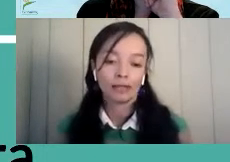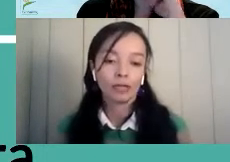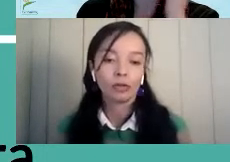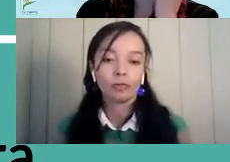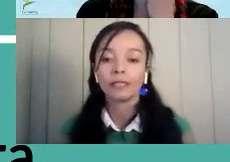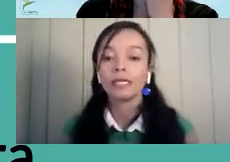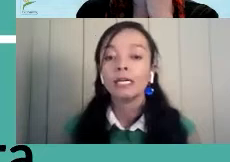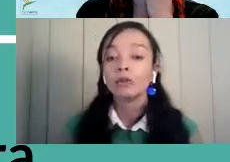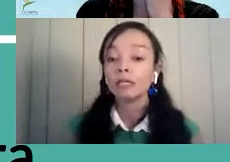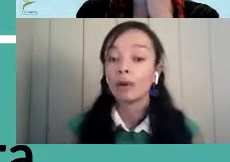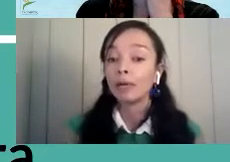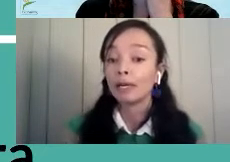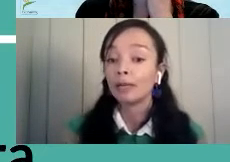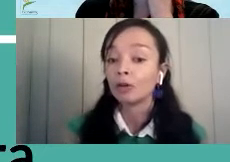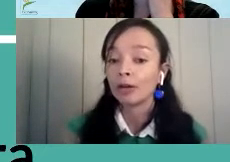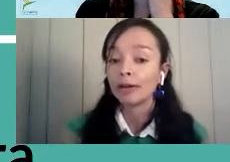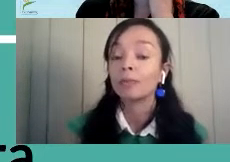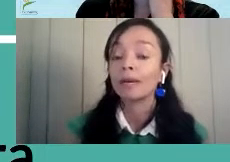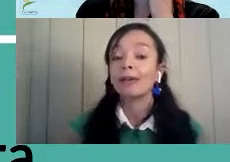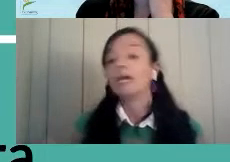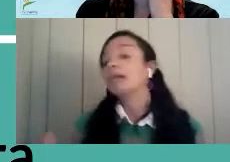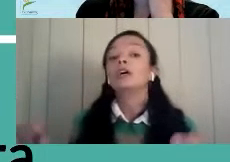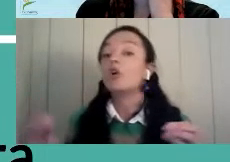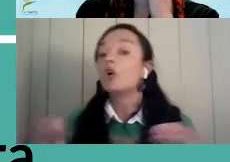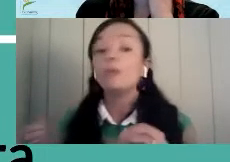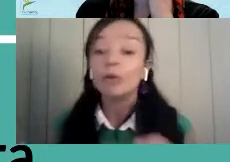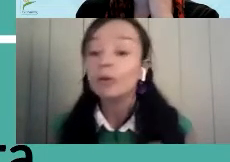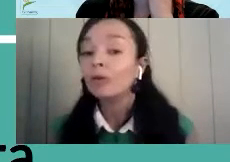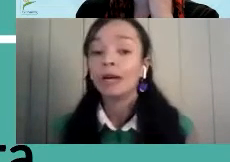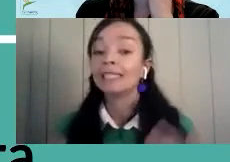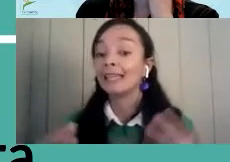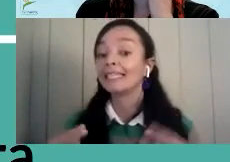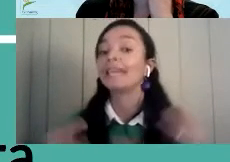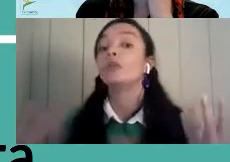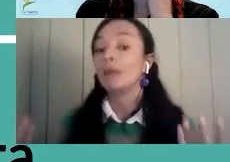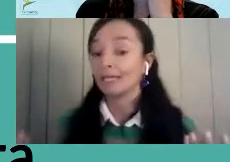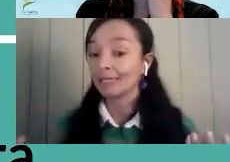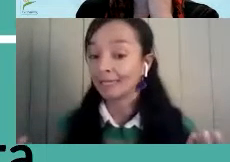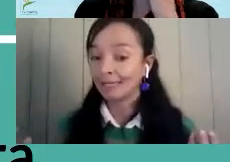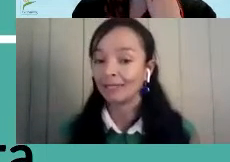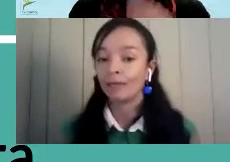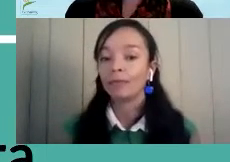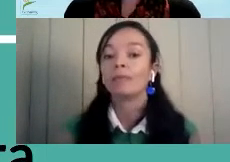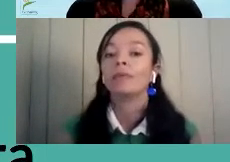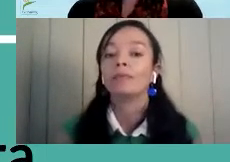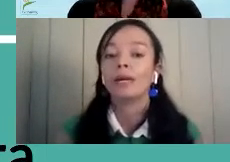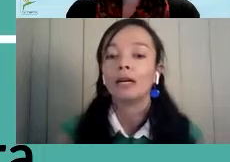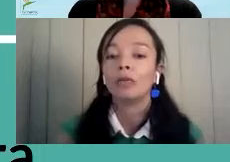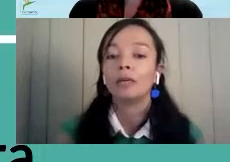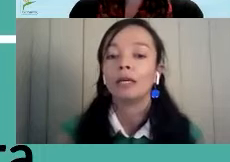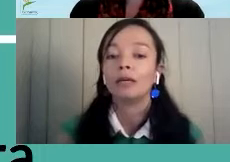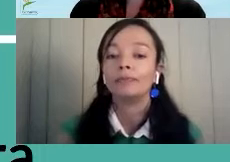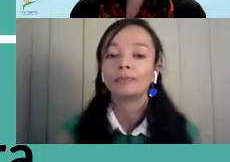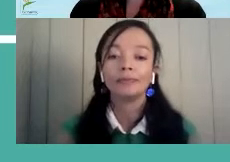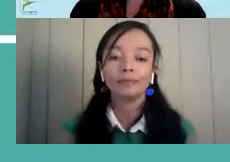que están diciendo los bebés. Entonces les voy a poner el video otra vez para que vean cómo está diciendo más para la